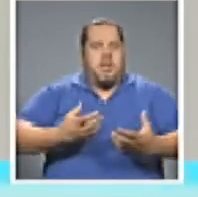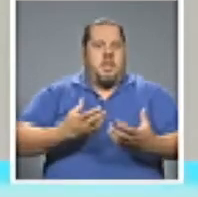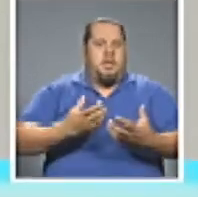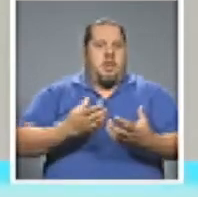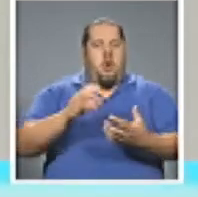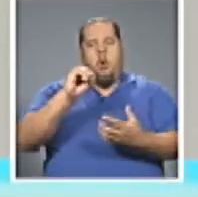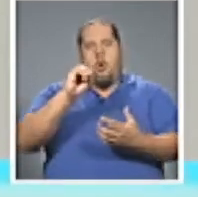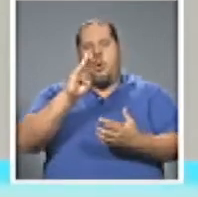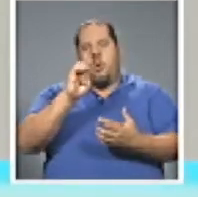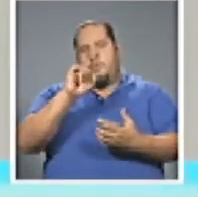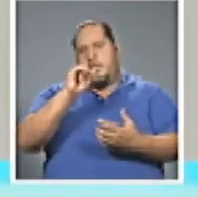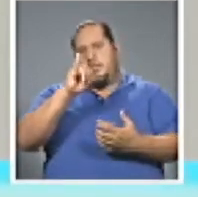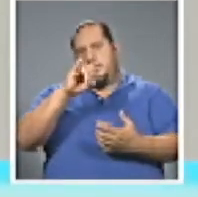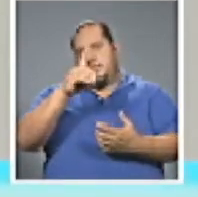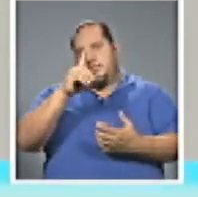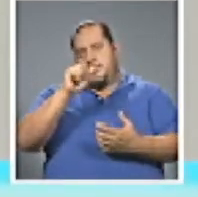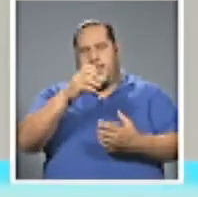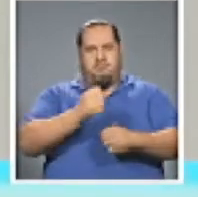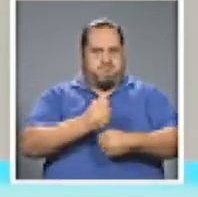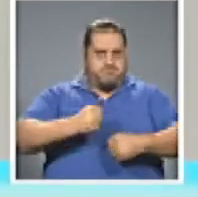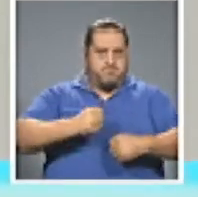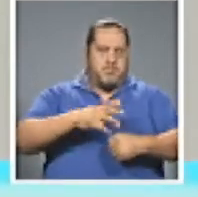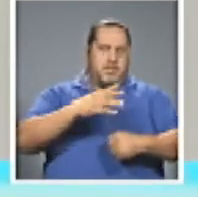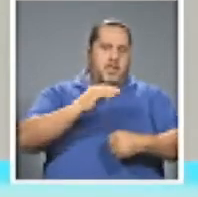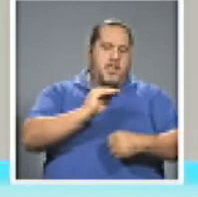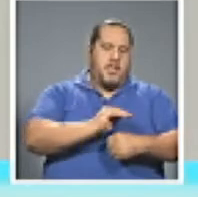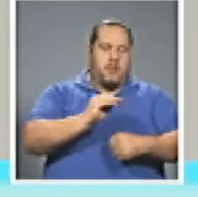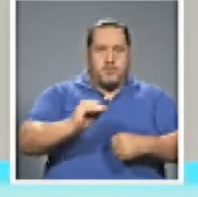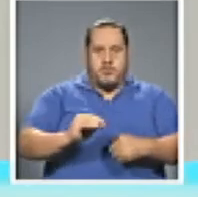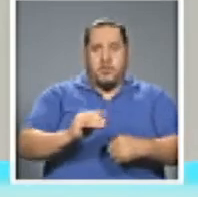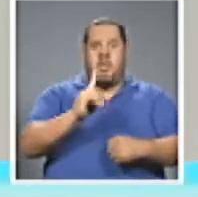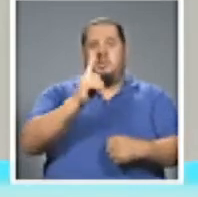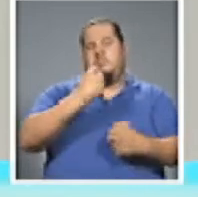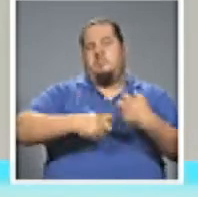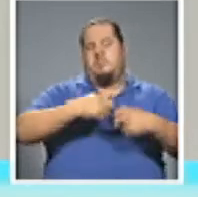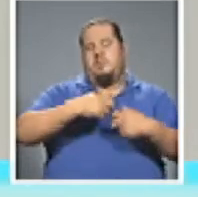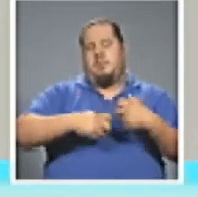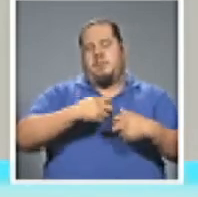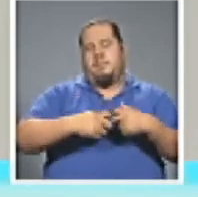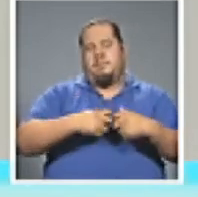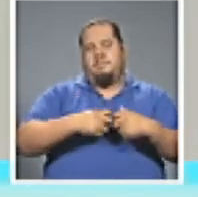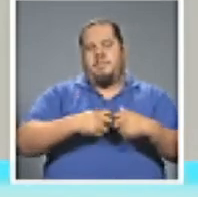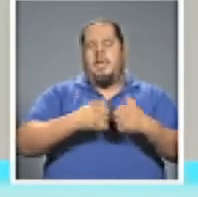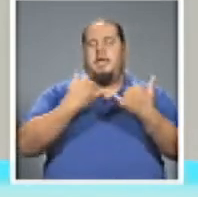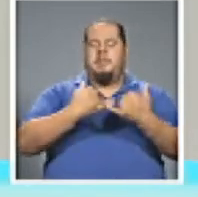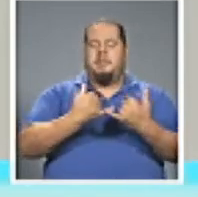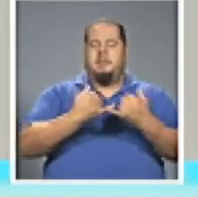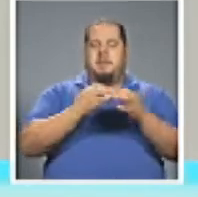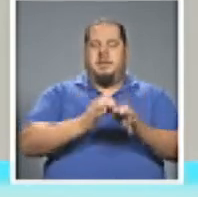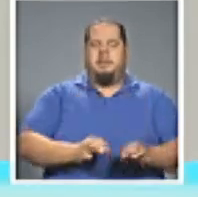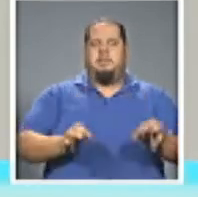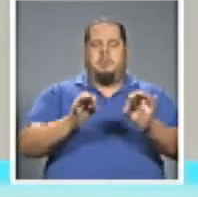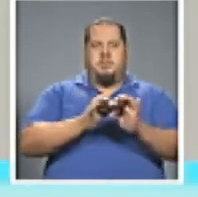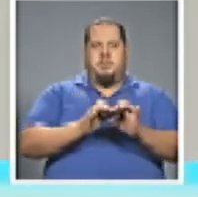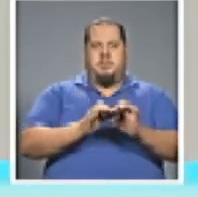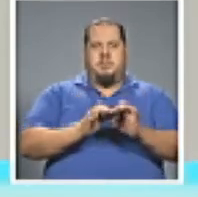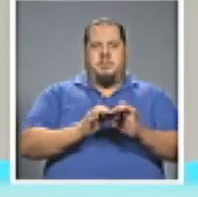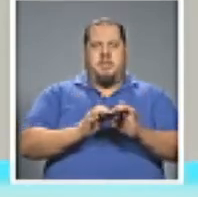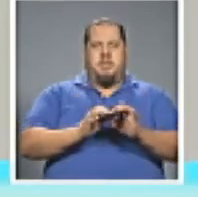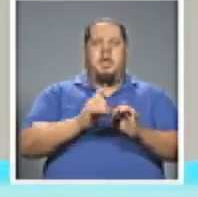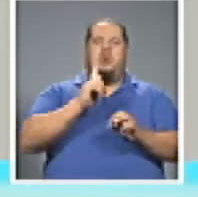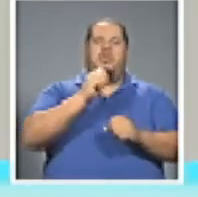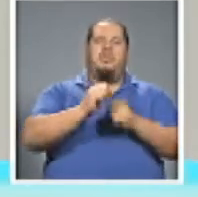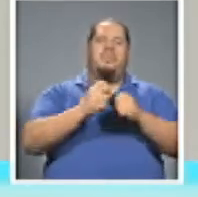adolescentes y niños de edad escolar es un problema ya fundamental, es un problema del